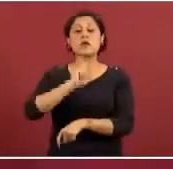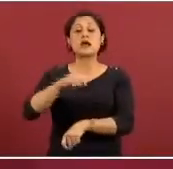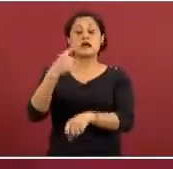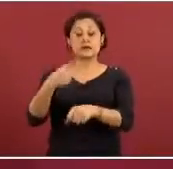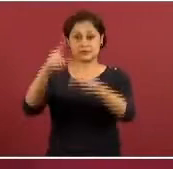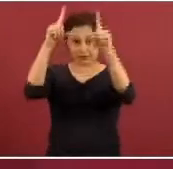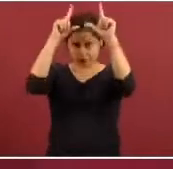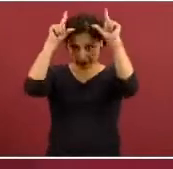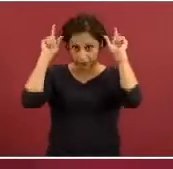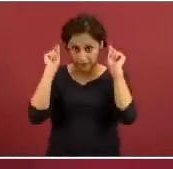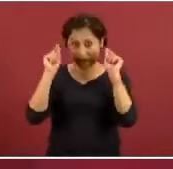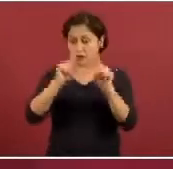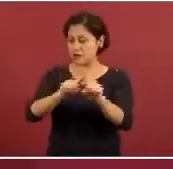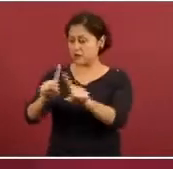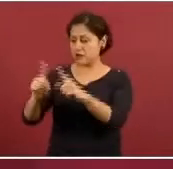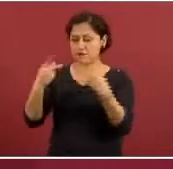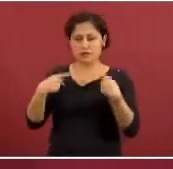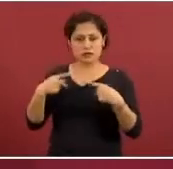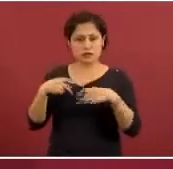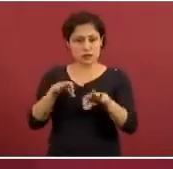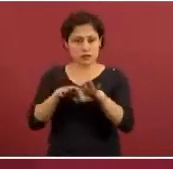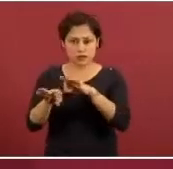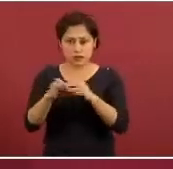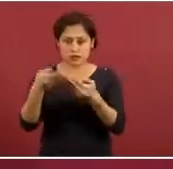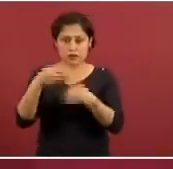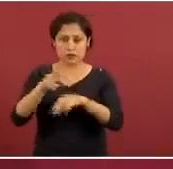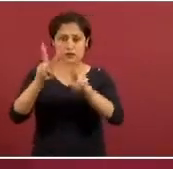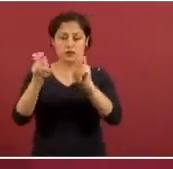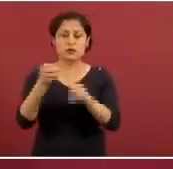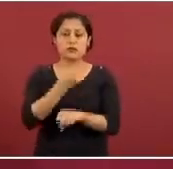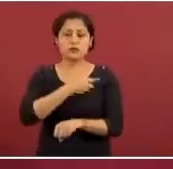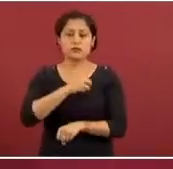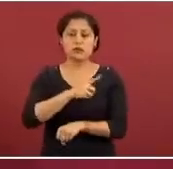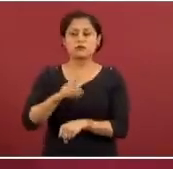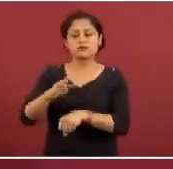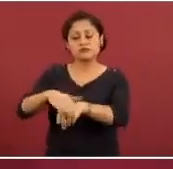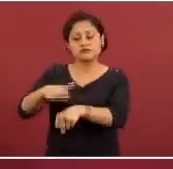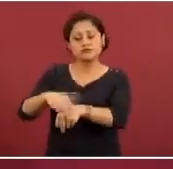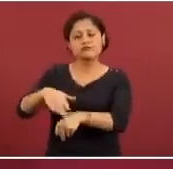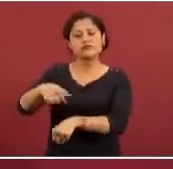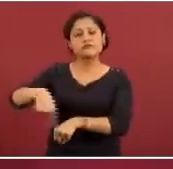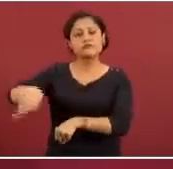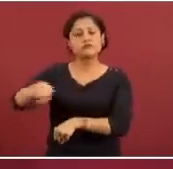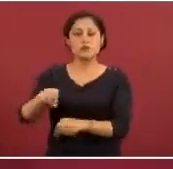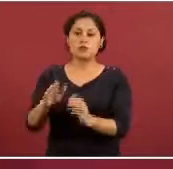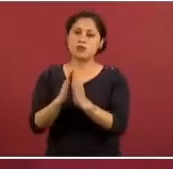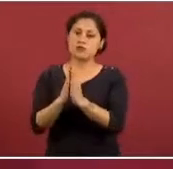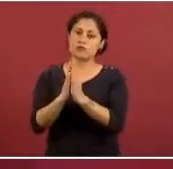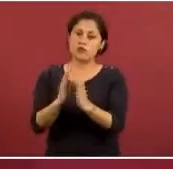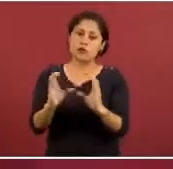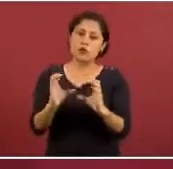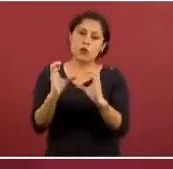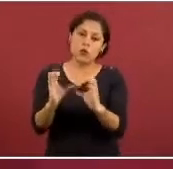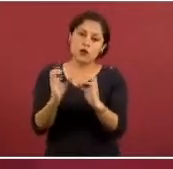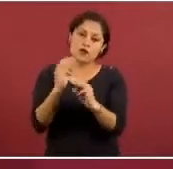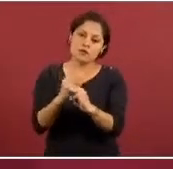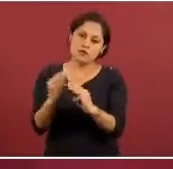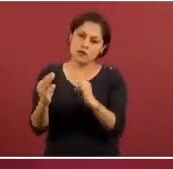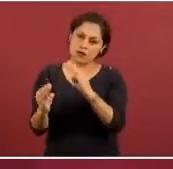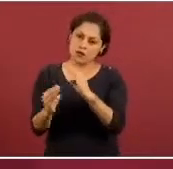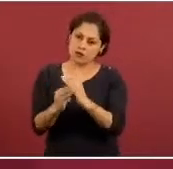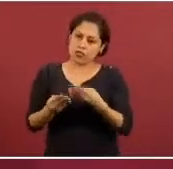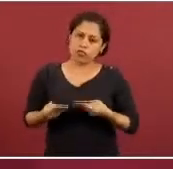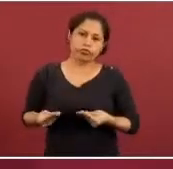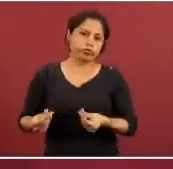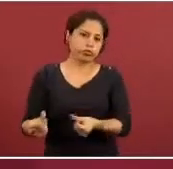los invitamos a tomar conciencia y mayor sensibilización sobre el uso racional de los insumos. El equipo de